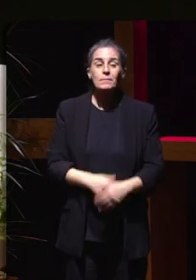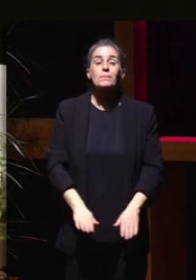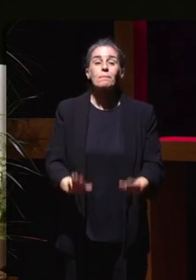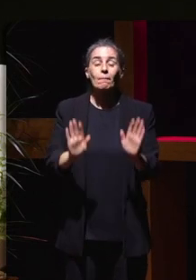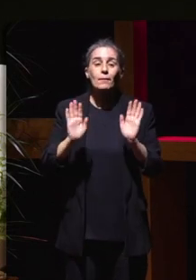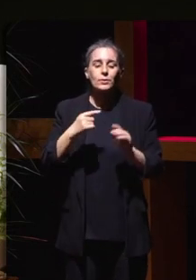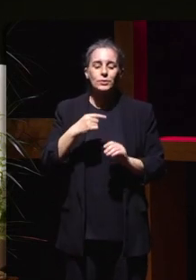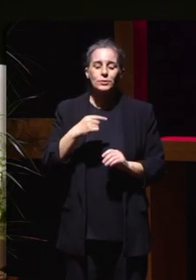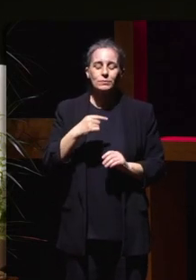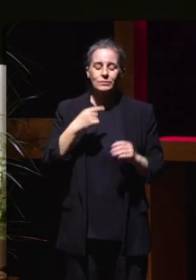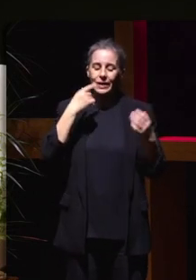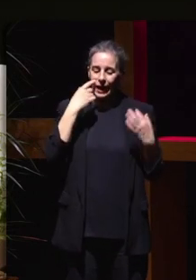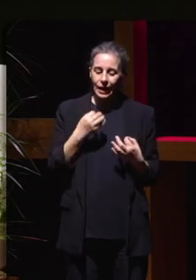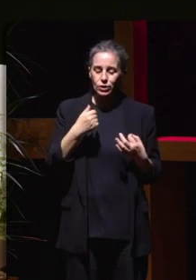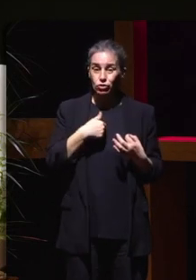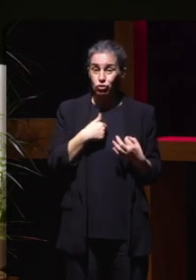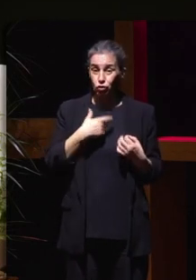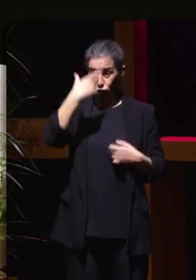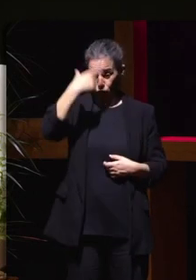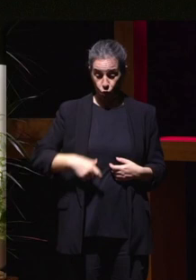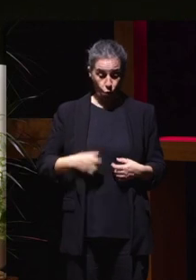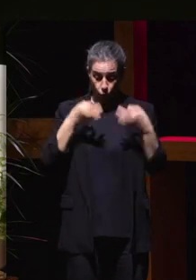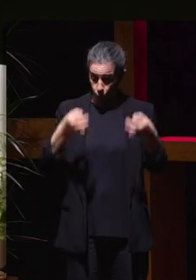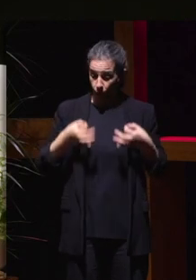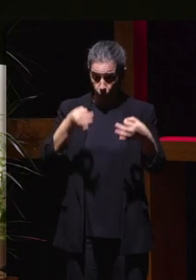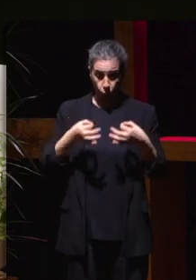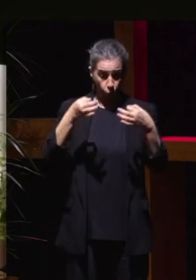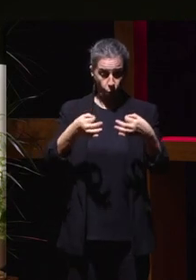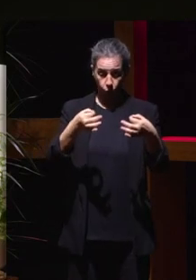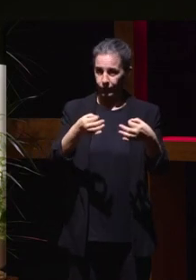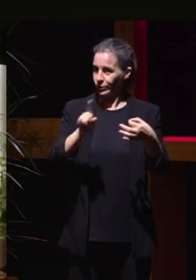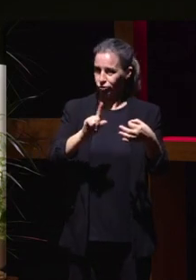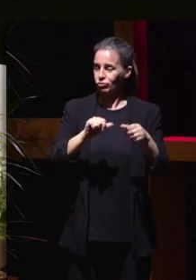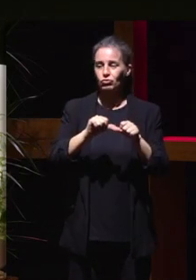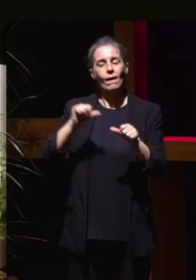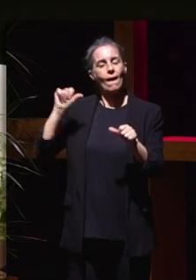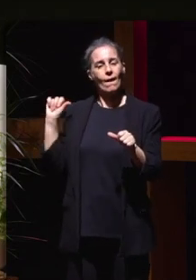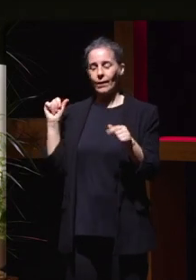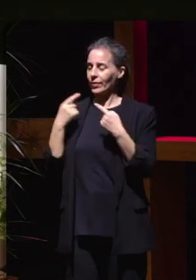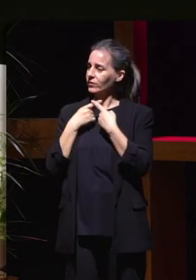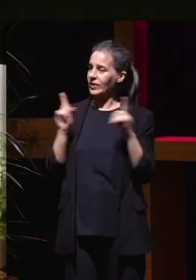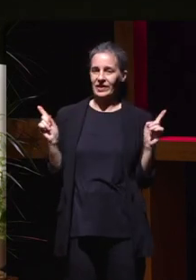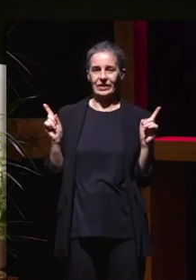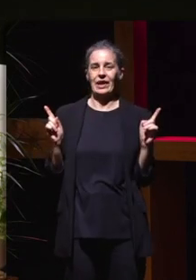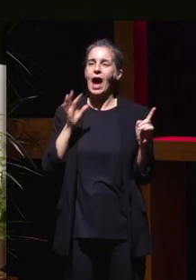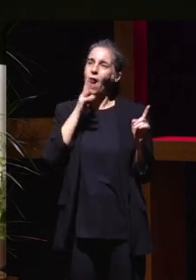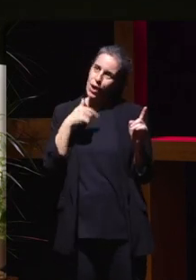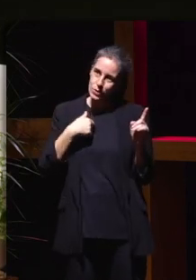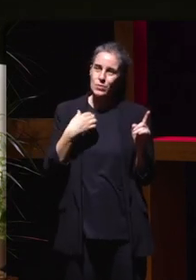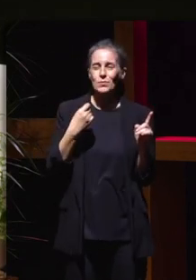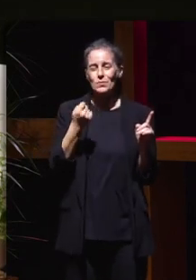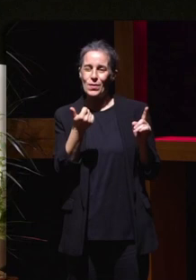no siempre fue esta esta versión no sé si me lloraba de mi misma pero sí desde luego una versión un poco más